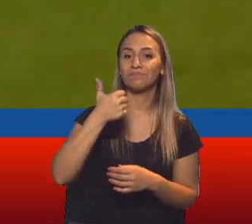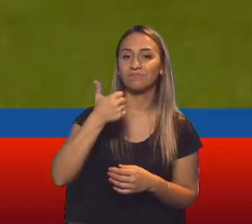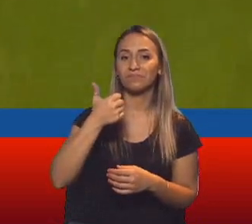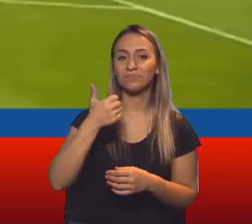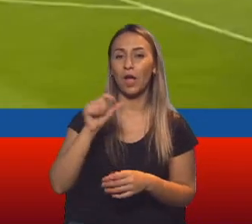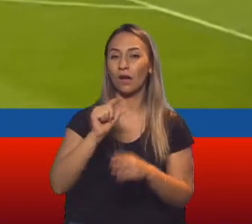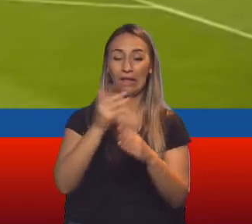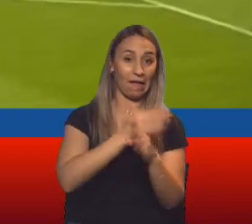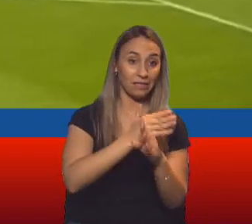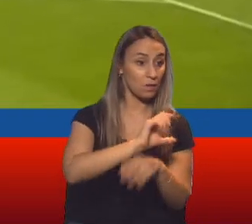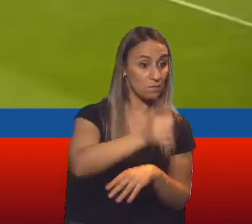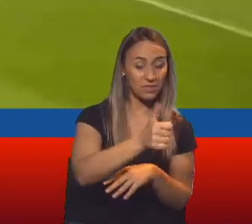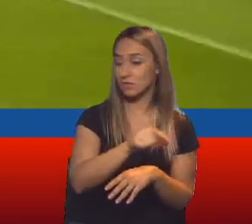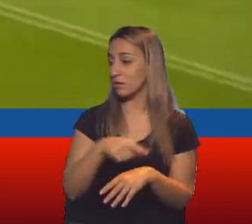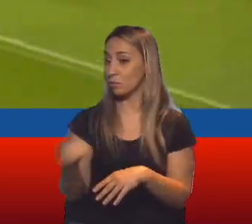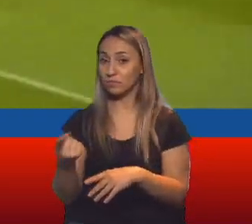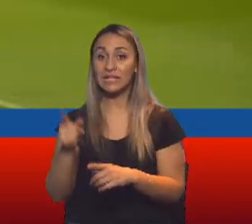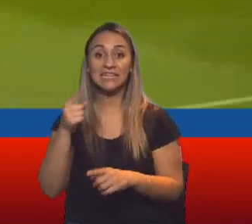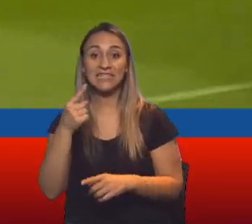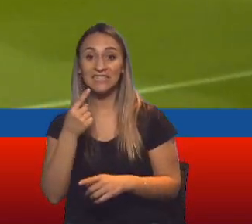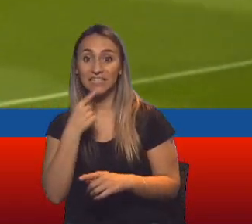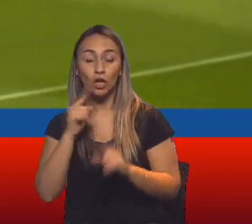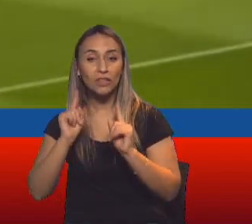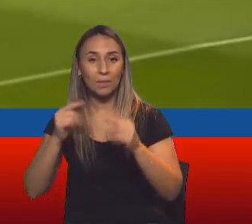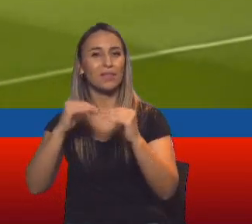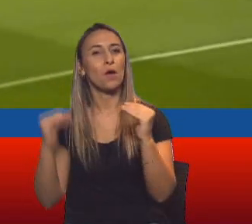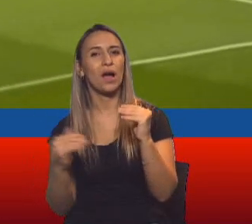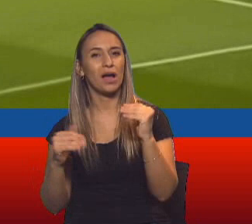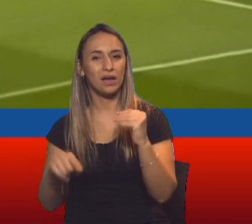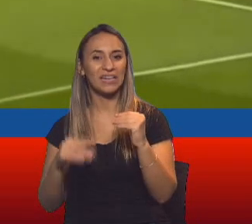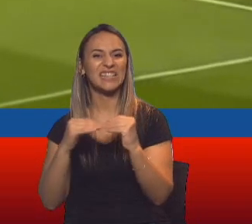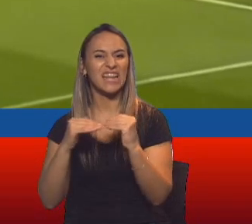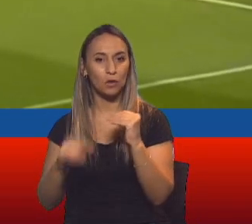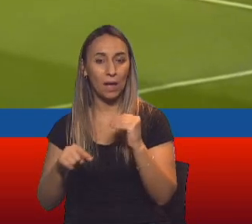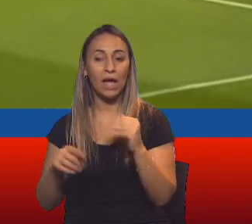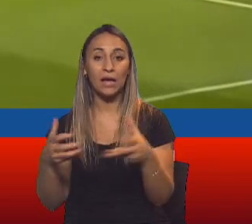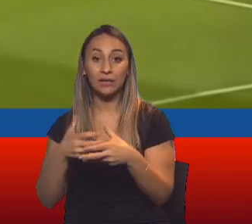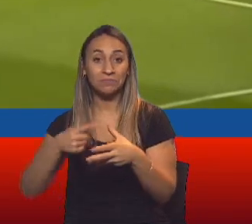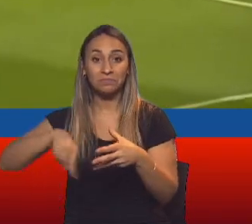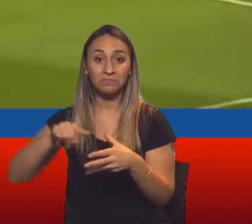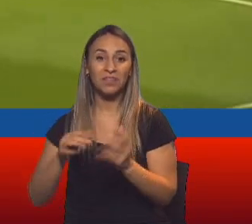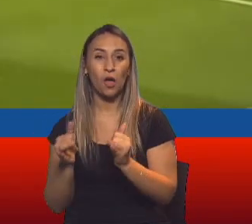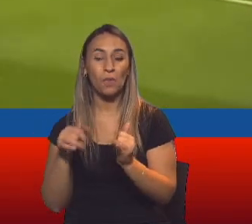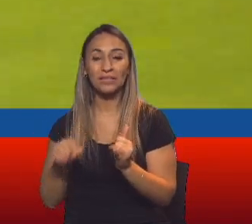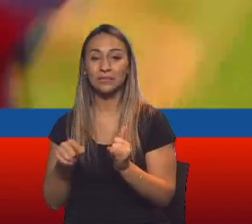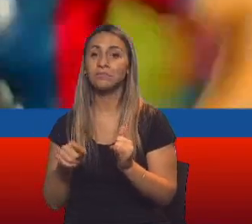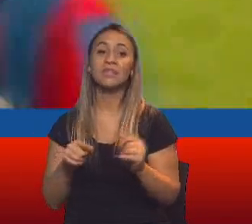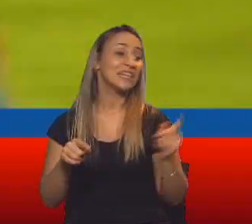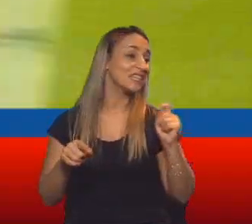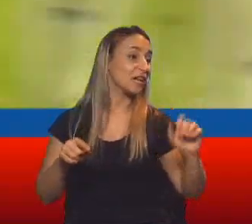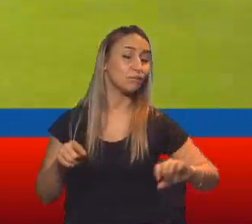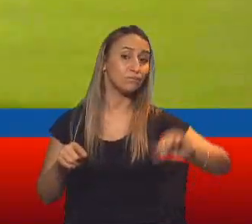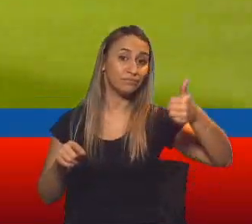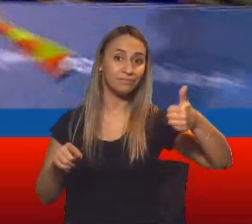antes, como lo hicieron los chicos de la reserva, que mientras las chicas conseguían este nuevo título, se floreaban